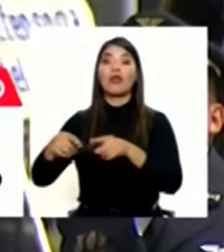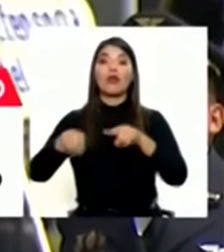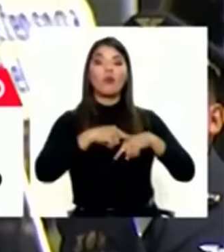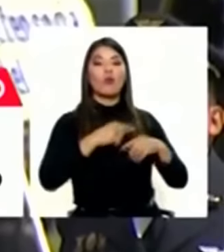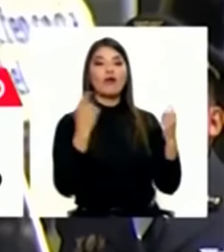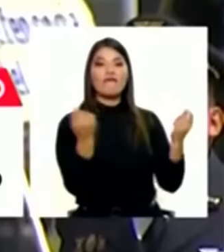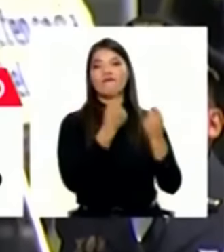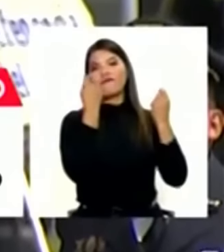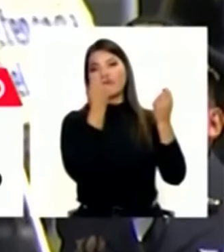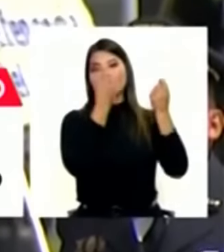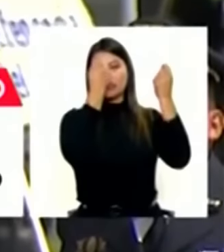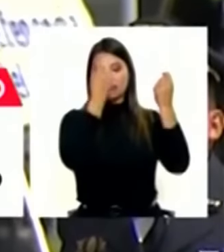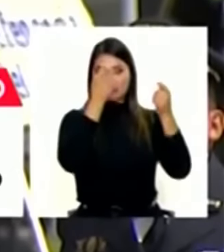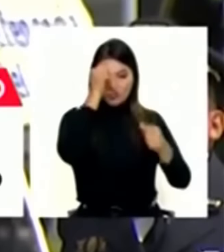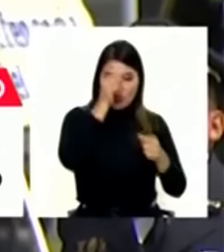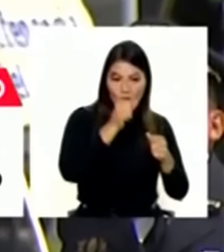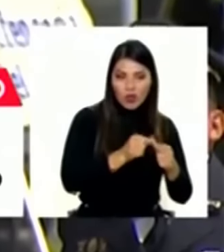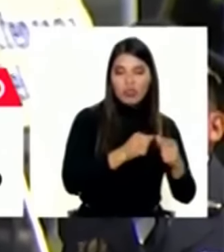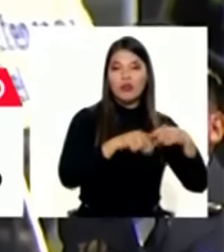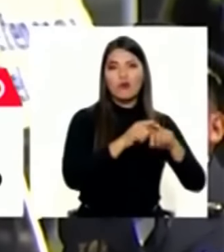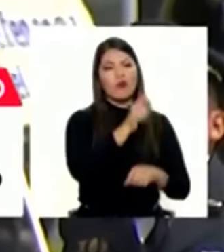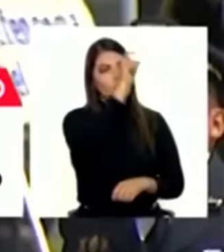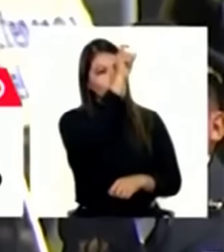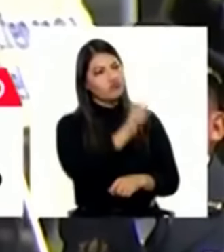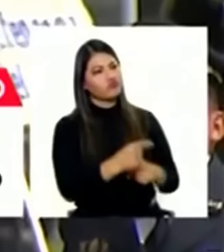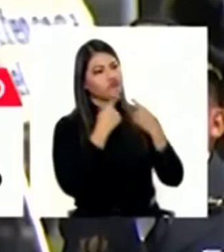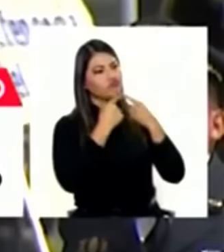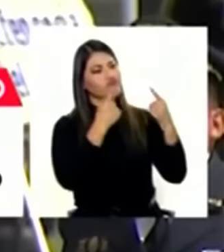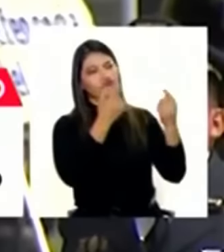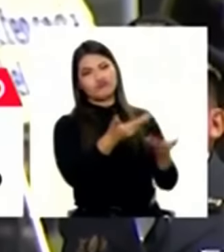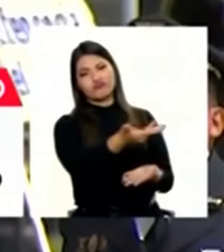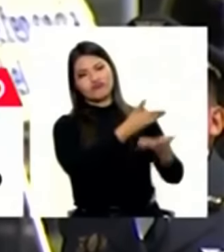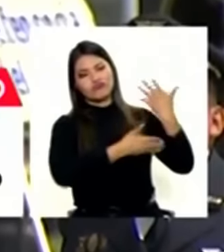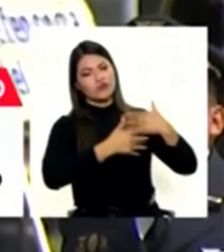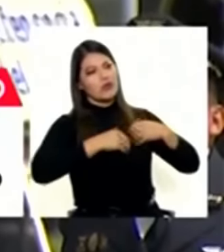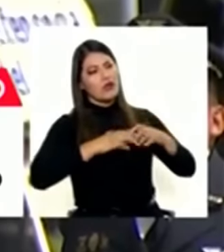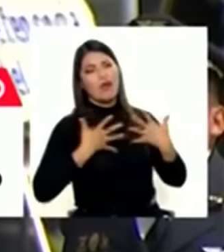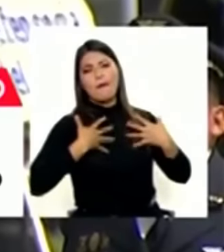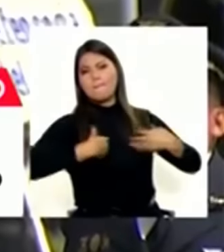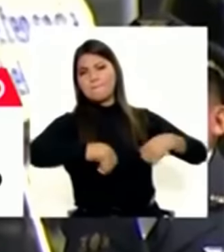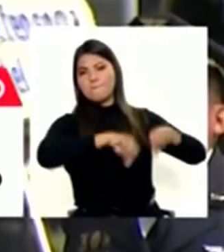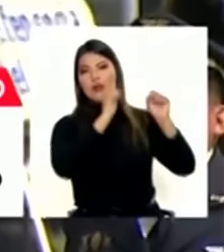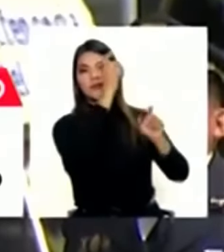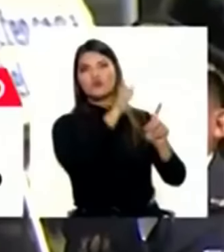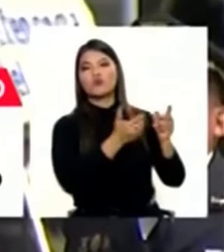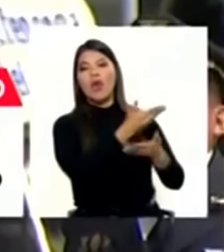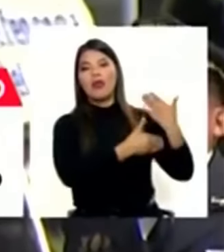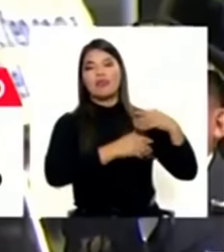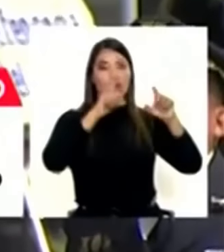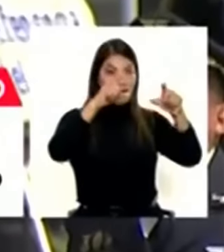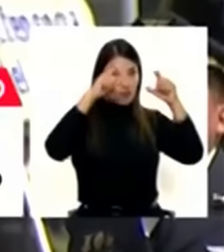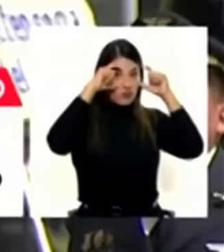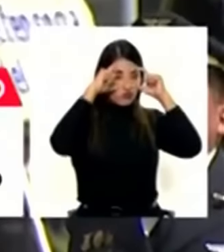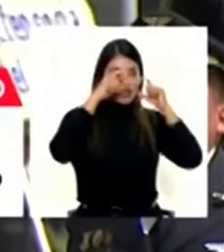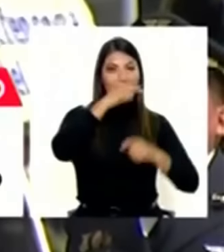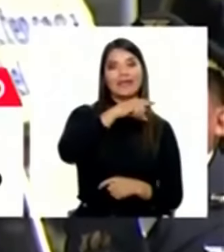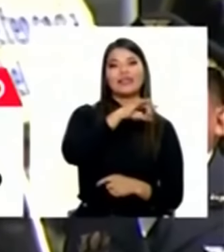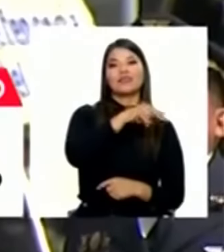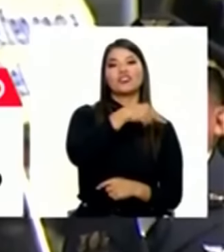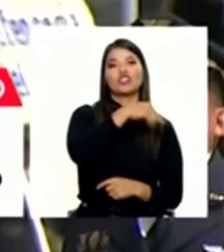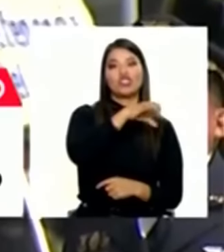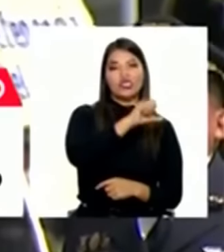conmemoramos a nuestro héroe nacional, Capitán FAP, José Abelardo Quiñones González.